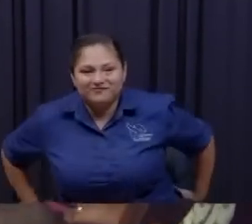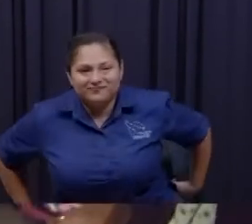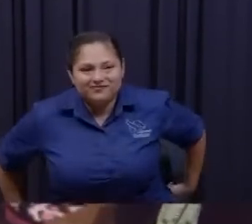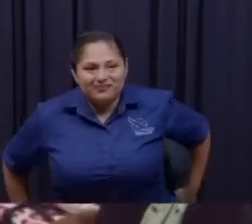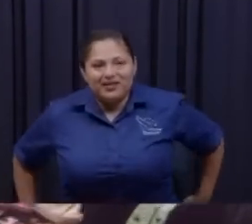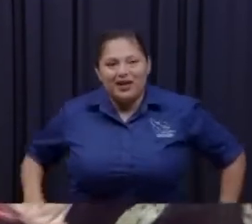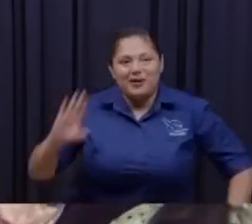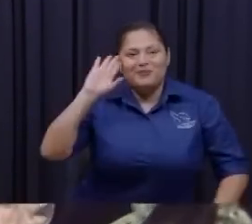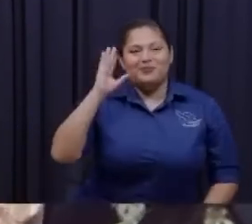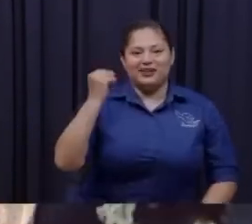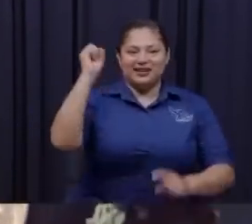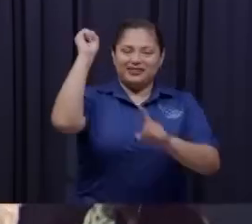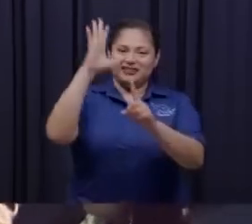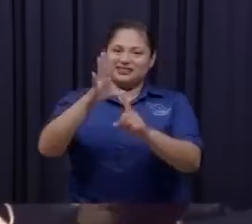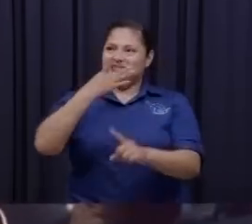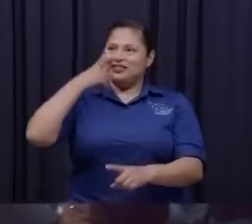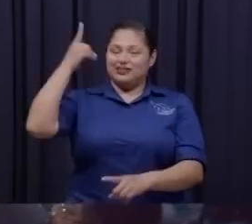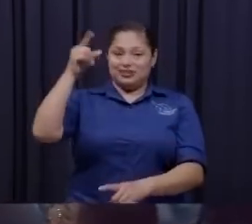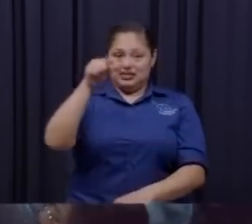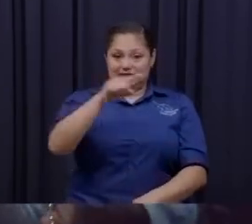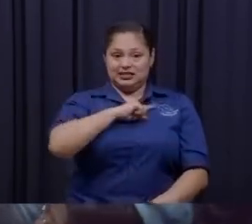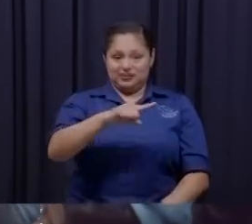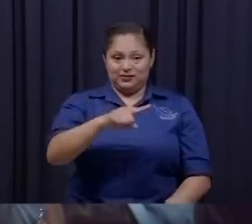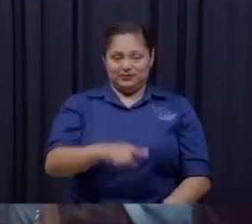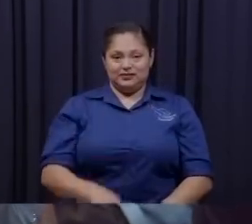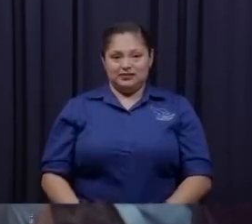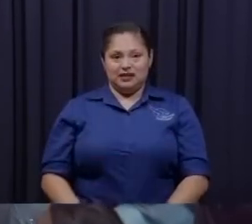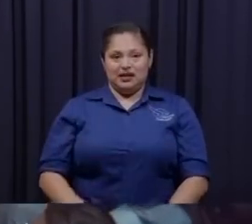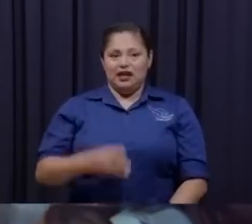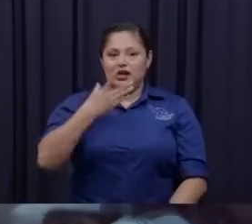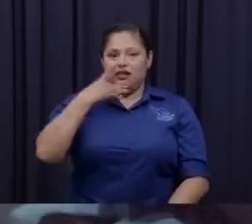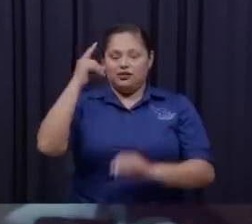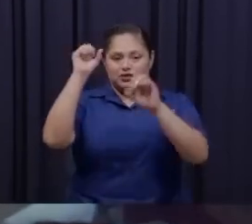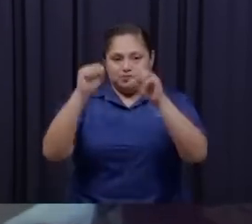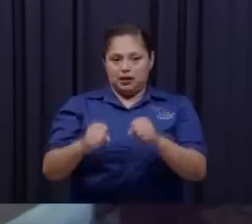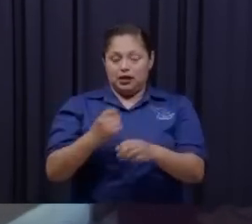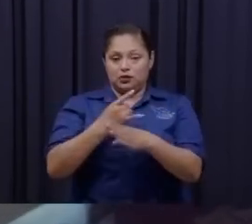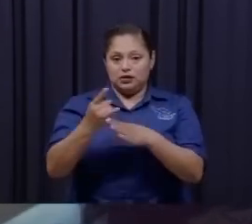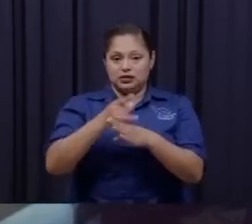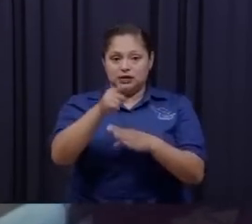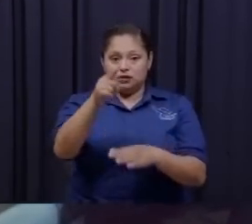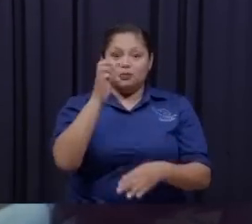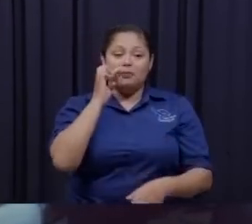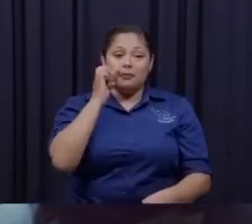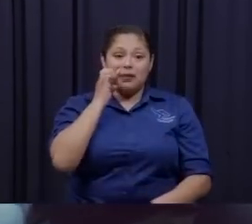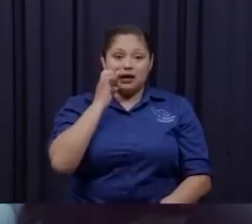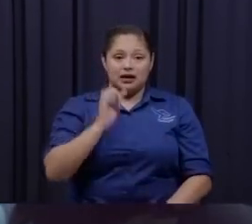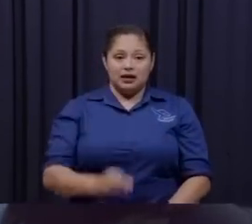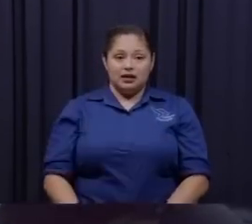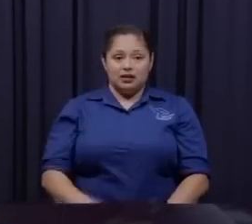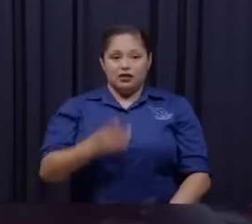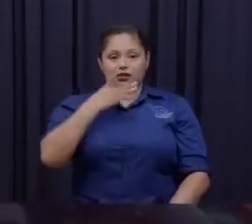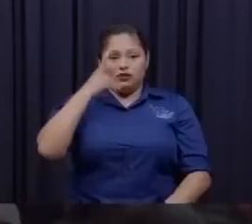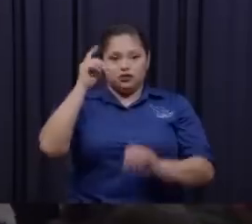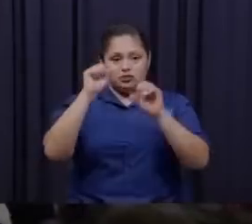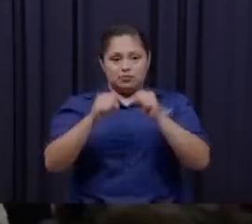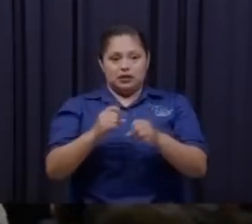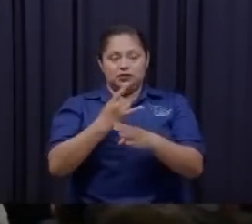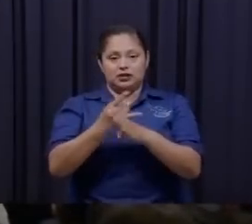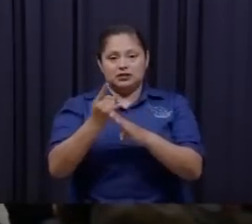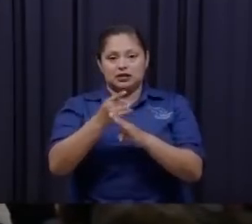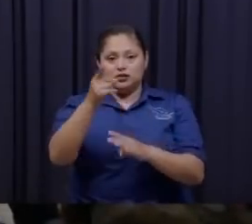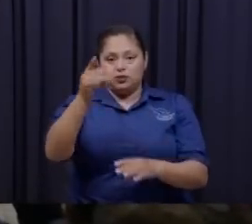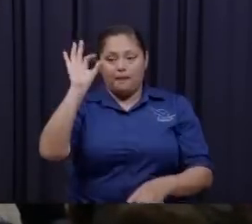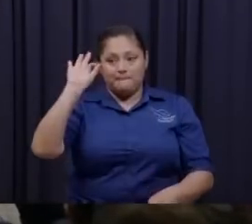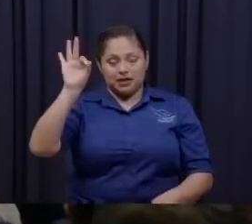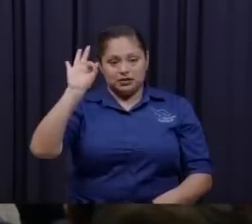Porque las bendiciones de Dios así son. Y Dios puede utilizar a tu padre. Dios puede utilizar a tu pastor, que viene a